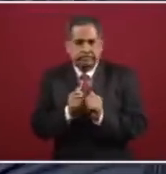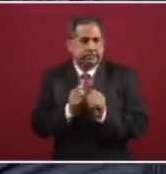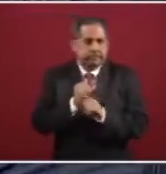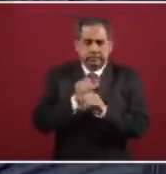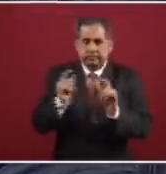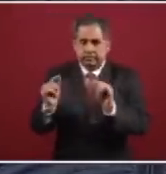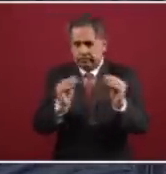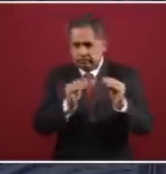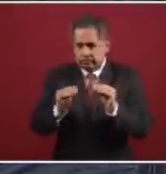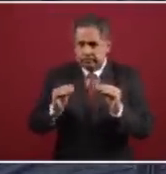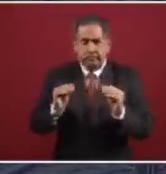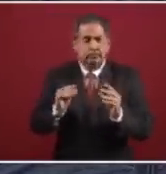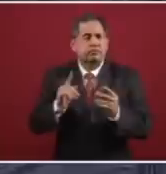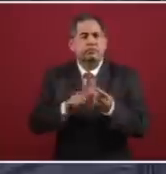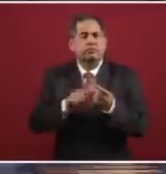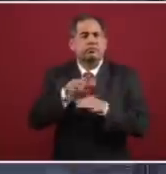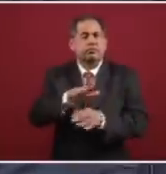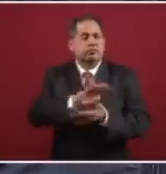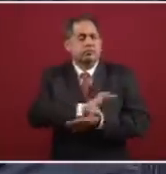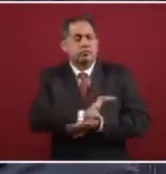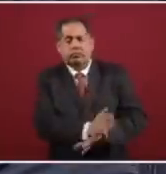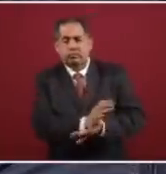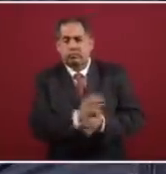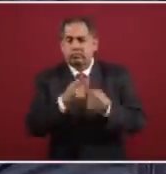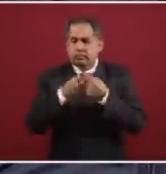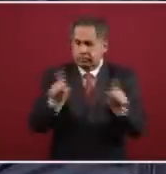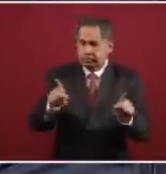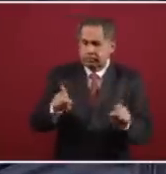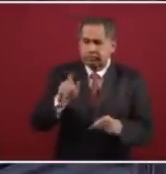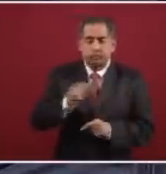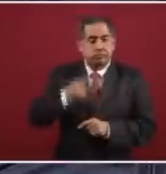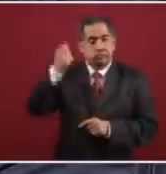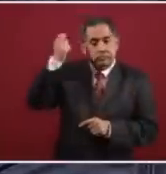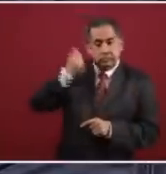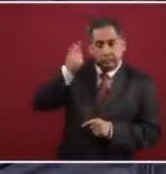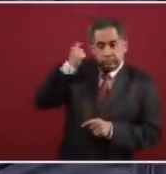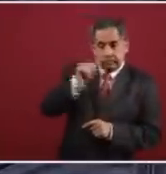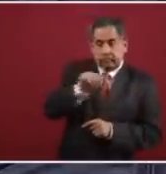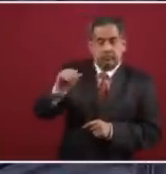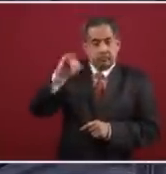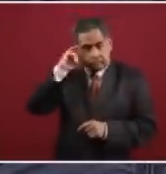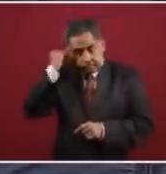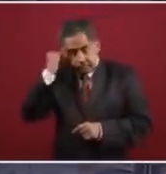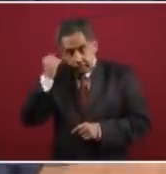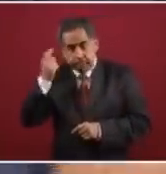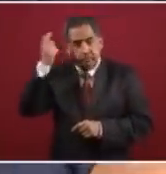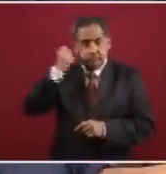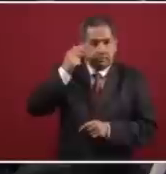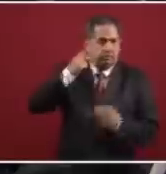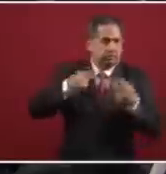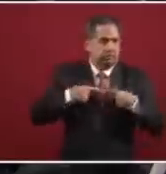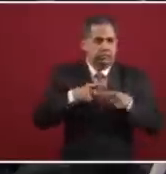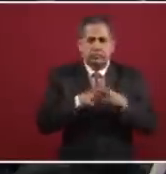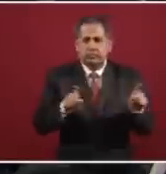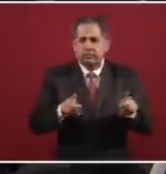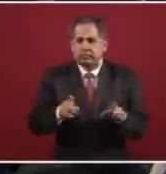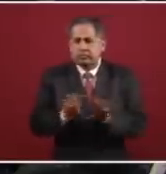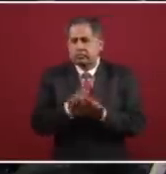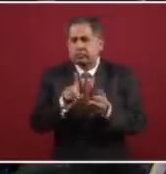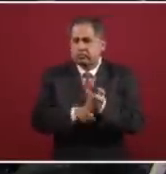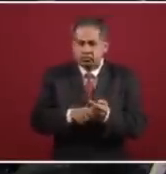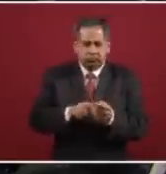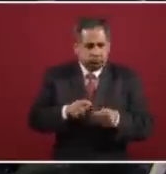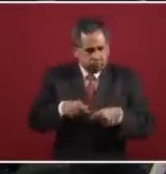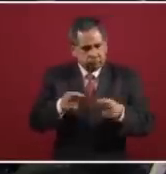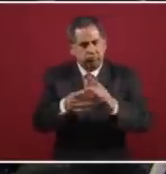a la discriminación, la diferencia entre las pensiones a indígenas y las pensiones a mestizos. Me gustaría que nos ahondara un poquito más